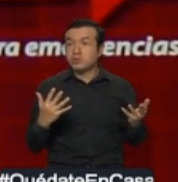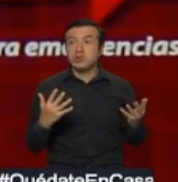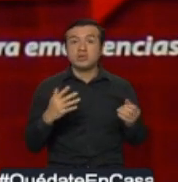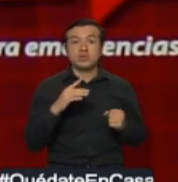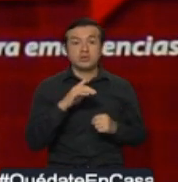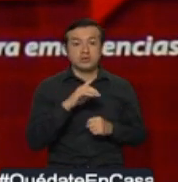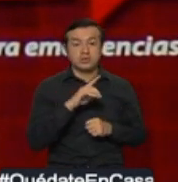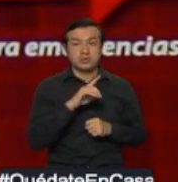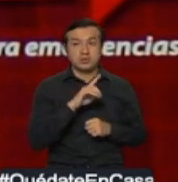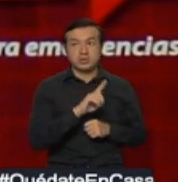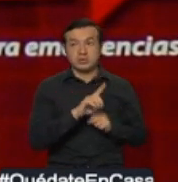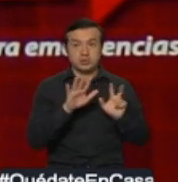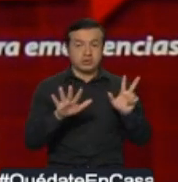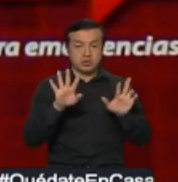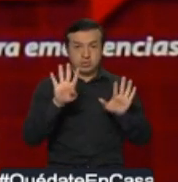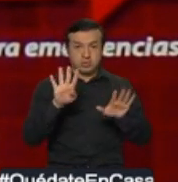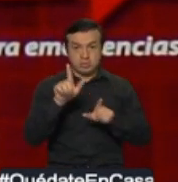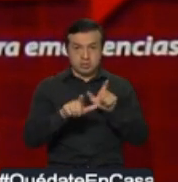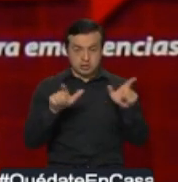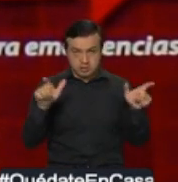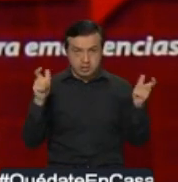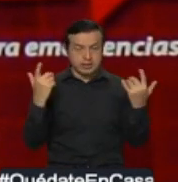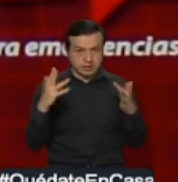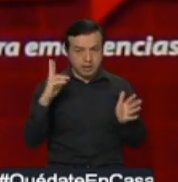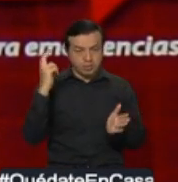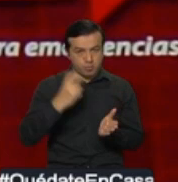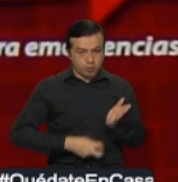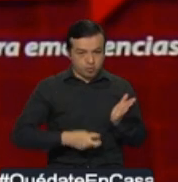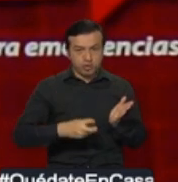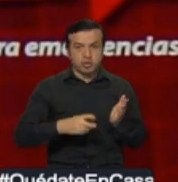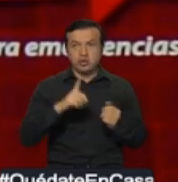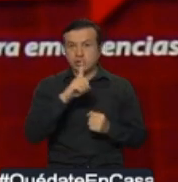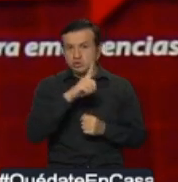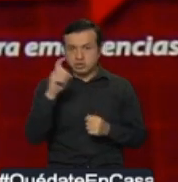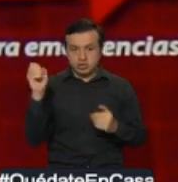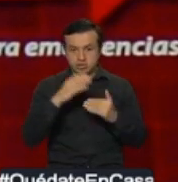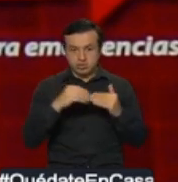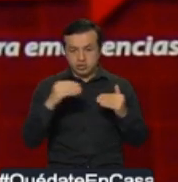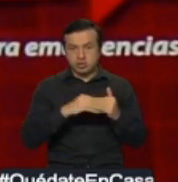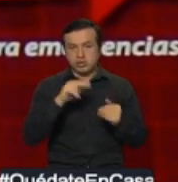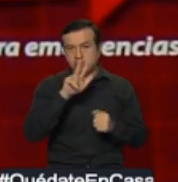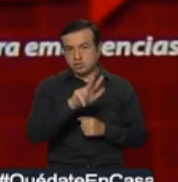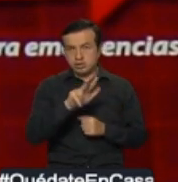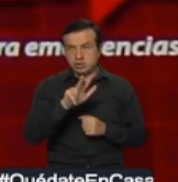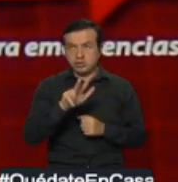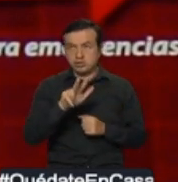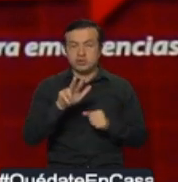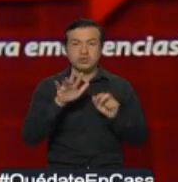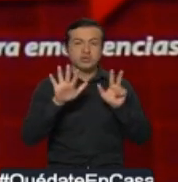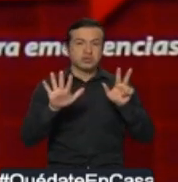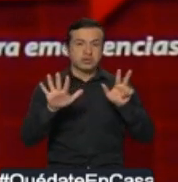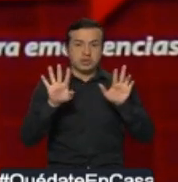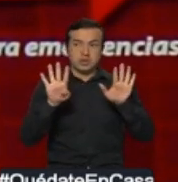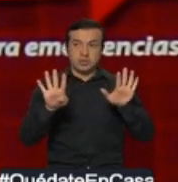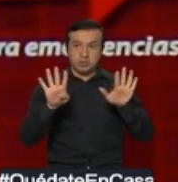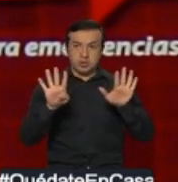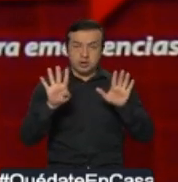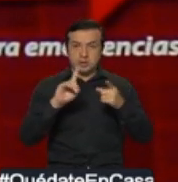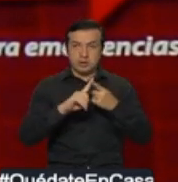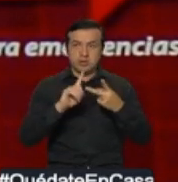389 ciudadanos. 10,000 sanciones de $100, 389 sanciones de salario